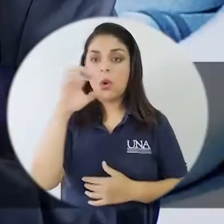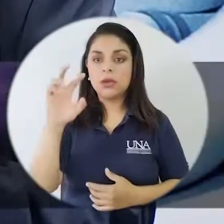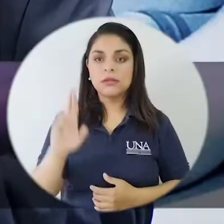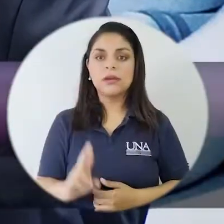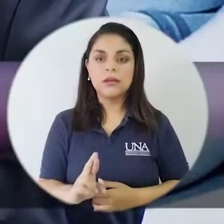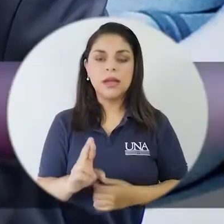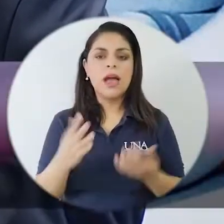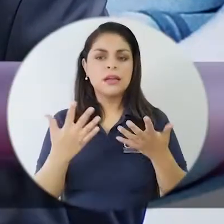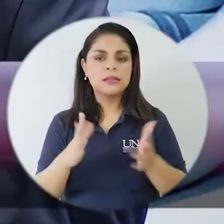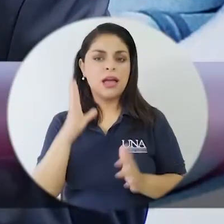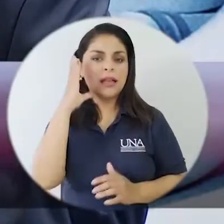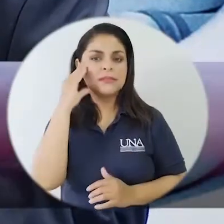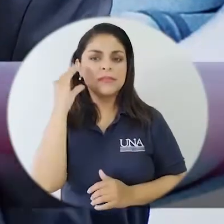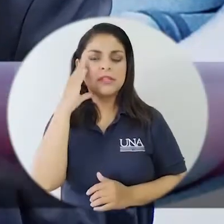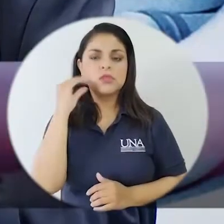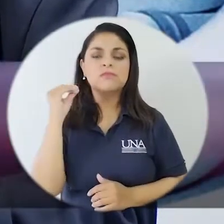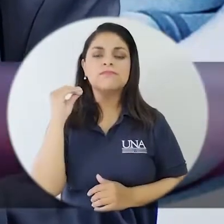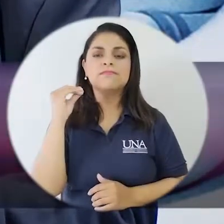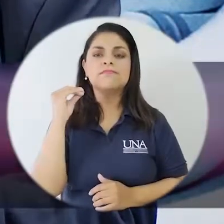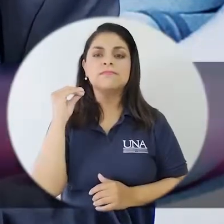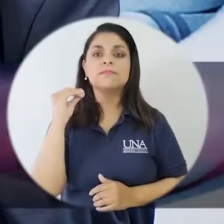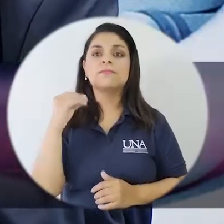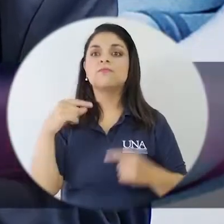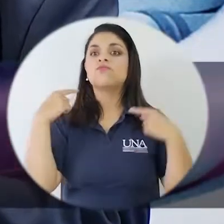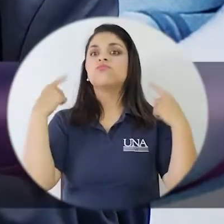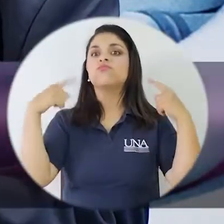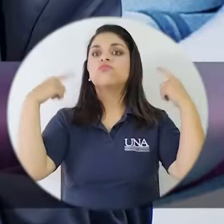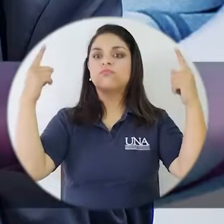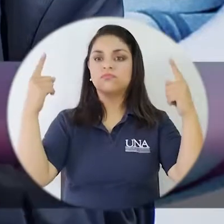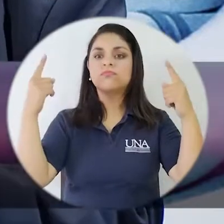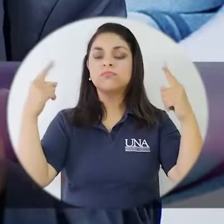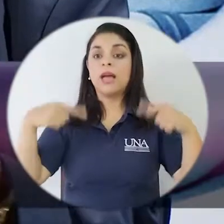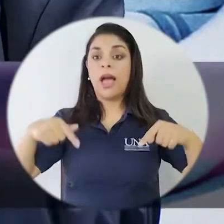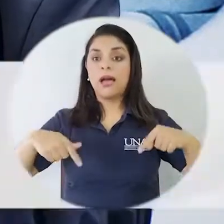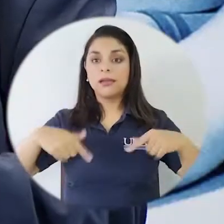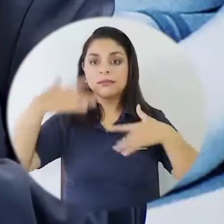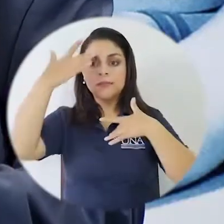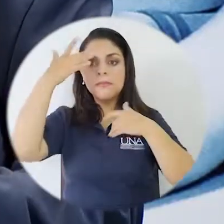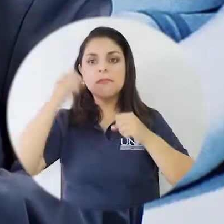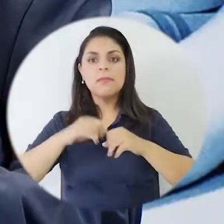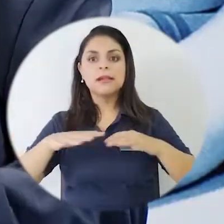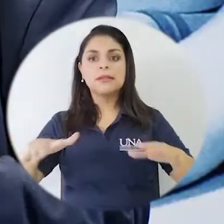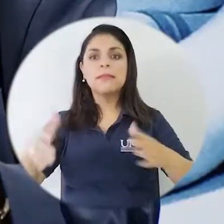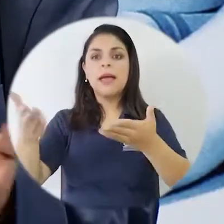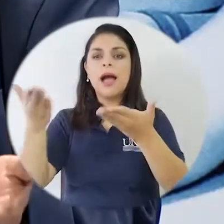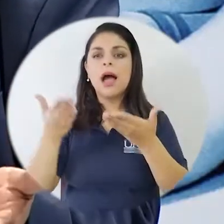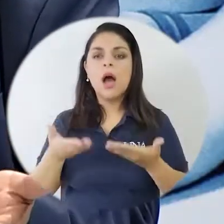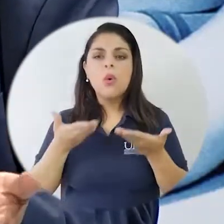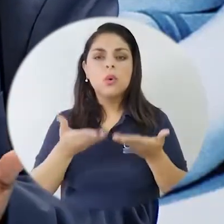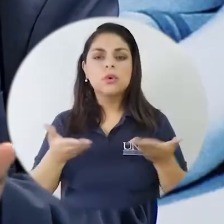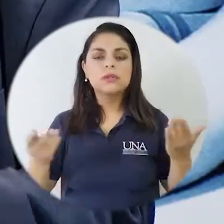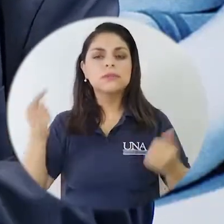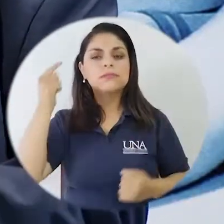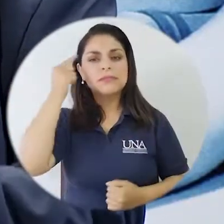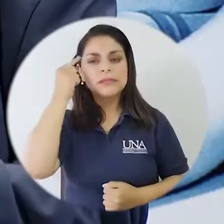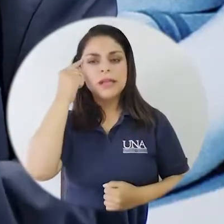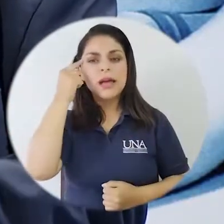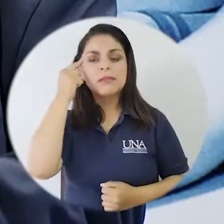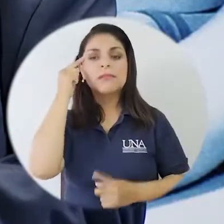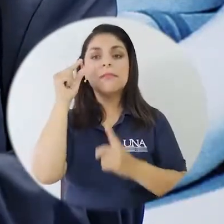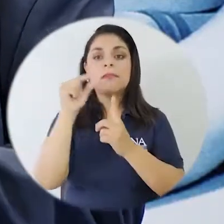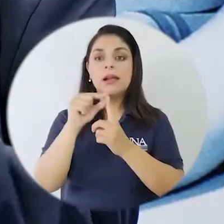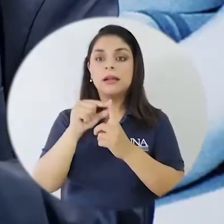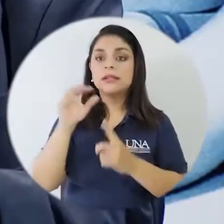tenido experiencias exitosas con jornada, creo que la pandemia nos ha dado muchas cosas, hay que pensar en términos del futuro de estas